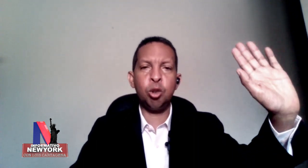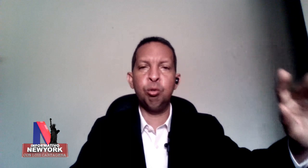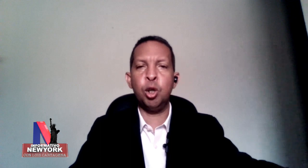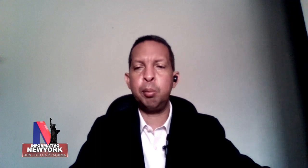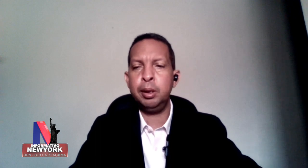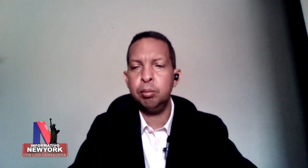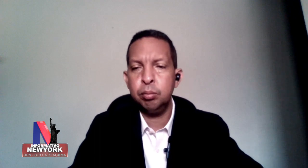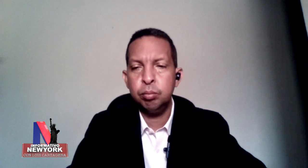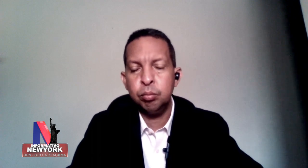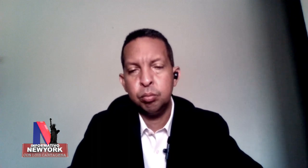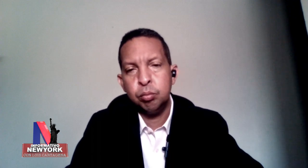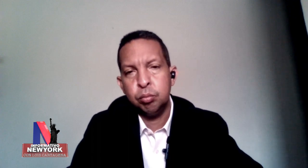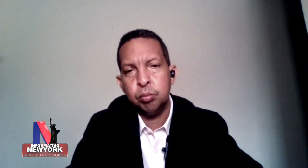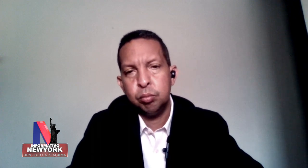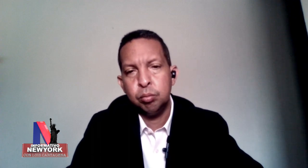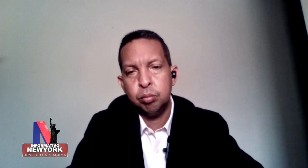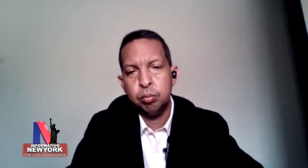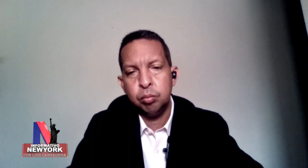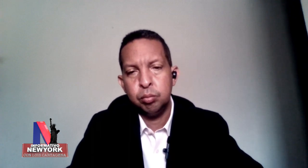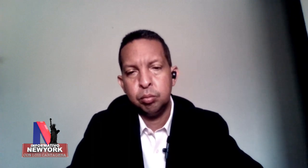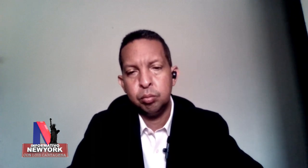uno queda un chinconforme.